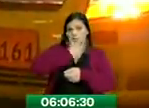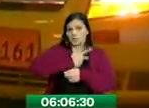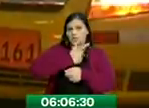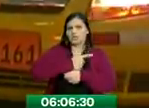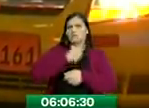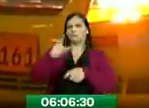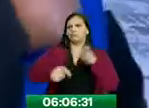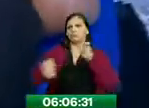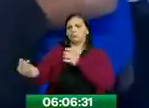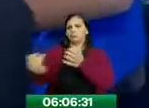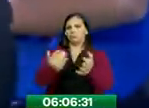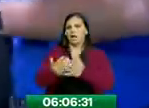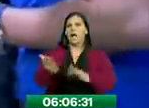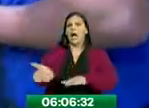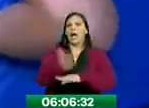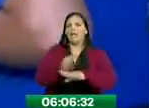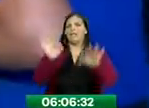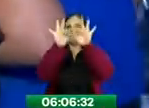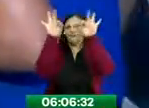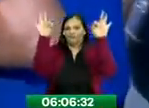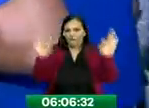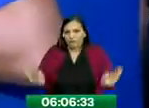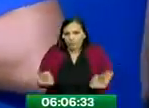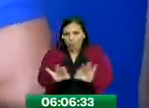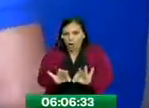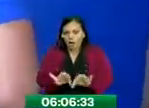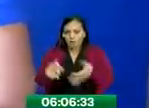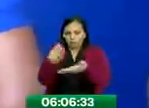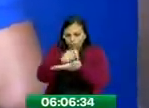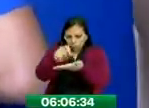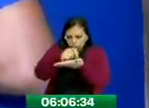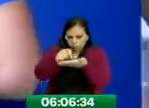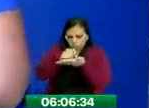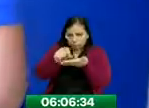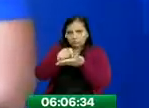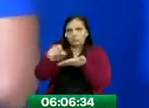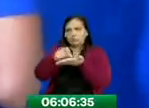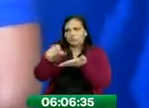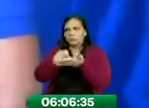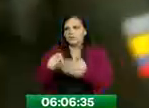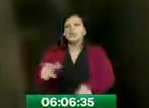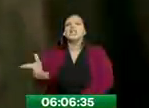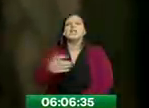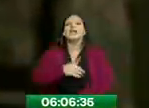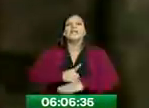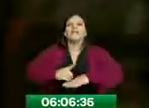elemento de la policía. Se le custodia lo que es al vehículo, se le toma los datos